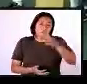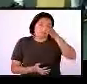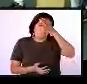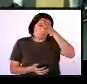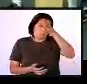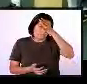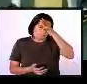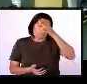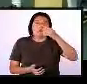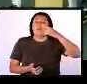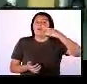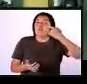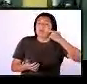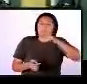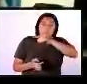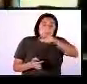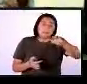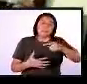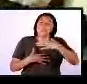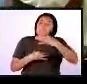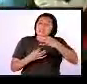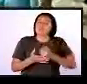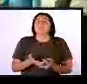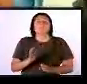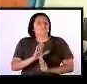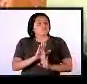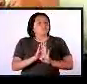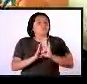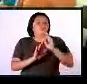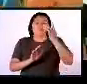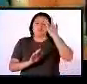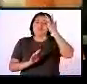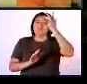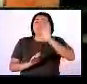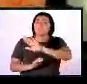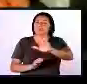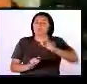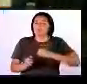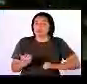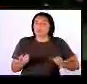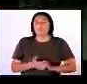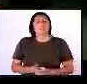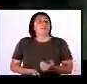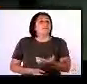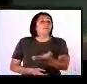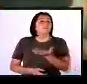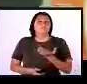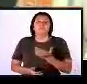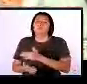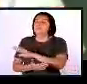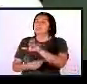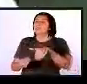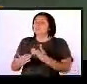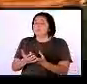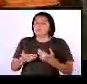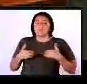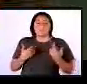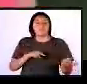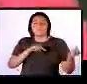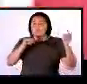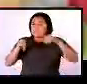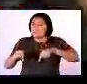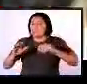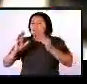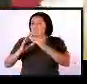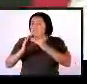varones para que ellos puedan interesarse en el desarrollo intelectual de sus hijos. Bueno, invitamos a todos a que puedan acercarse a Casa de